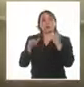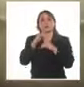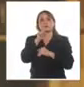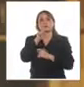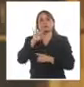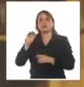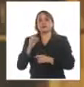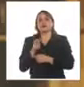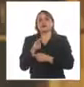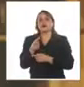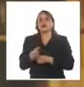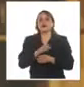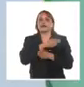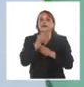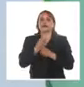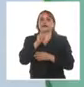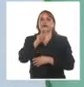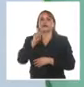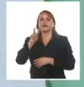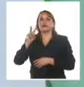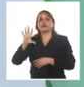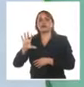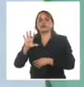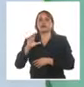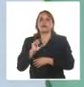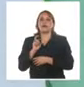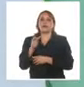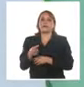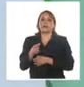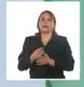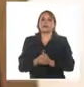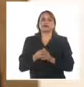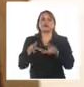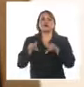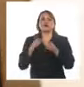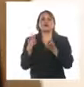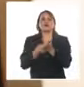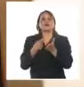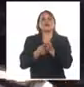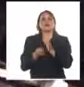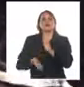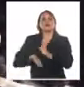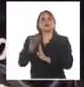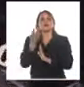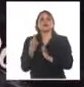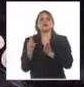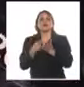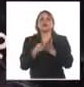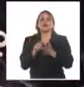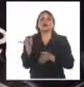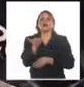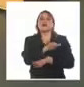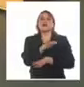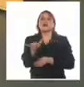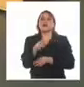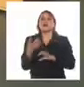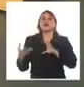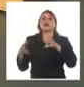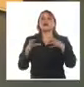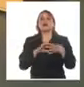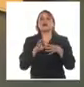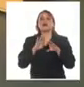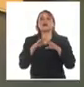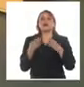$180 hasta a $225. El nuevo costo del producto aplicará por igual en las modalidades